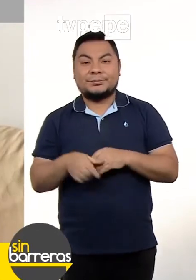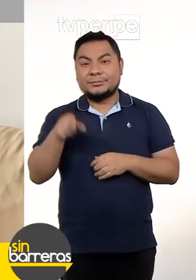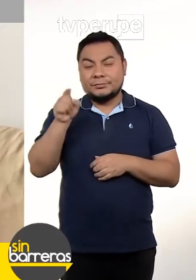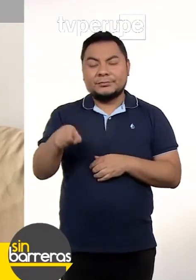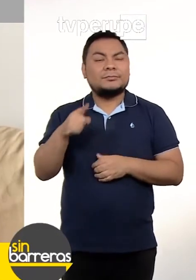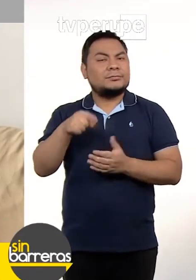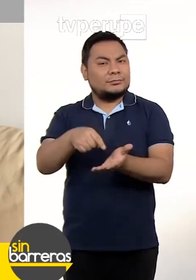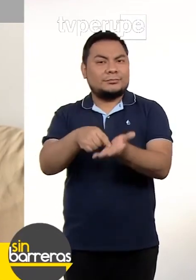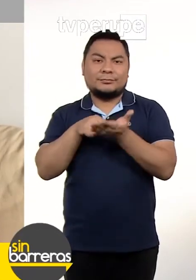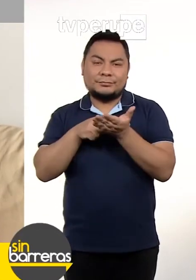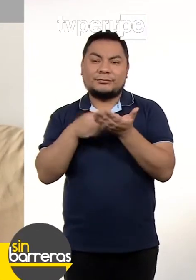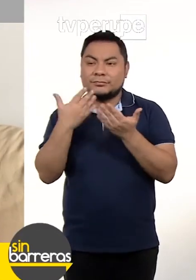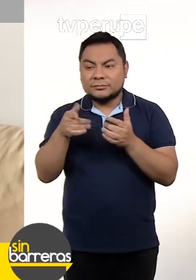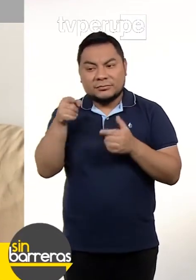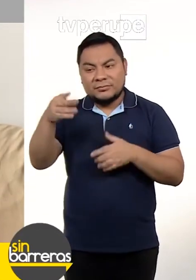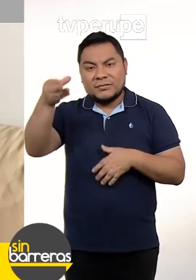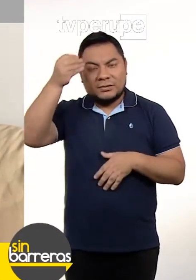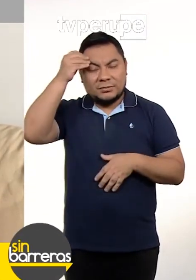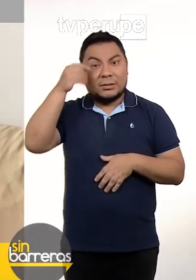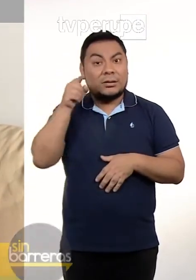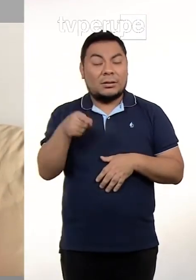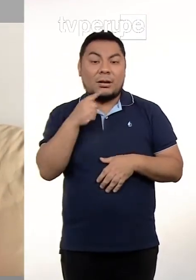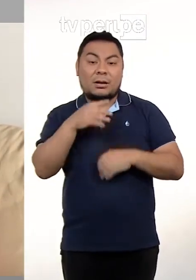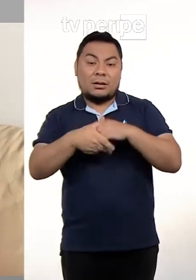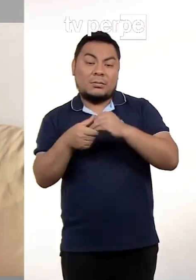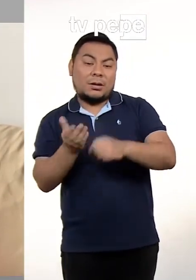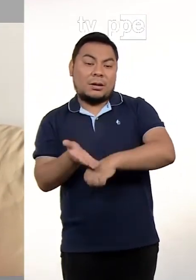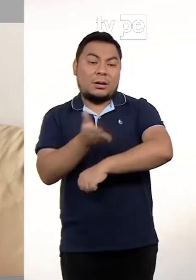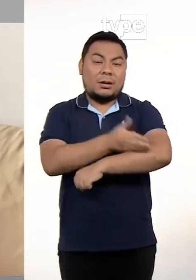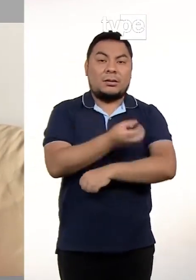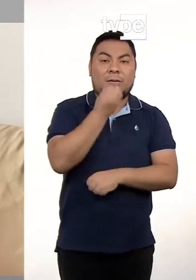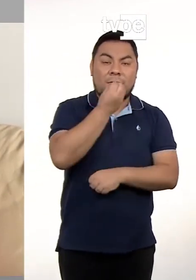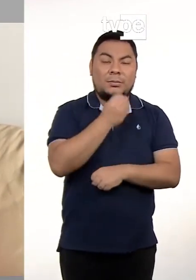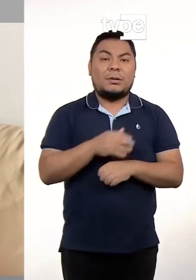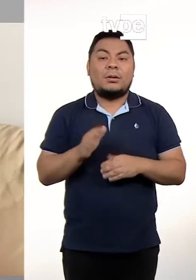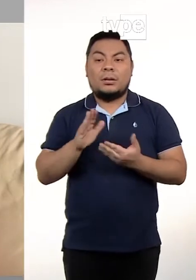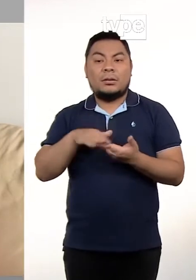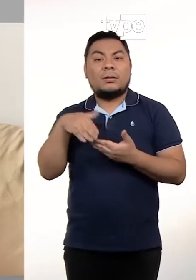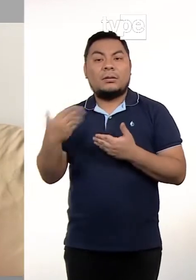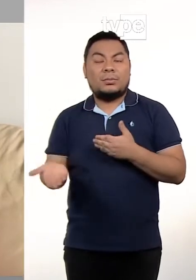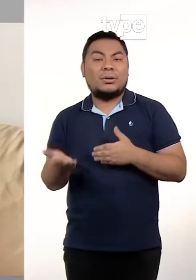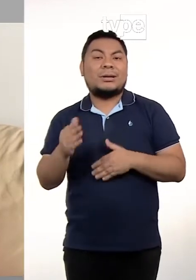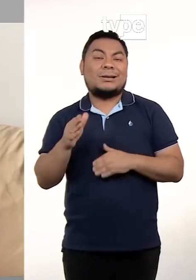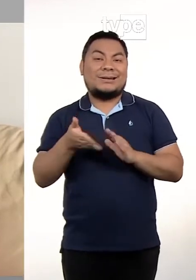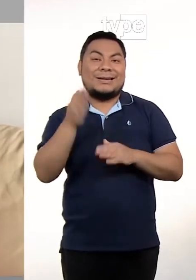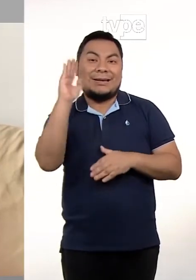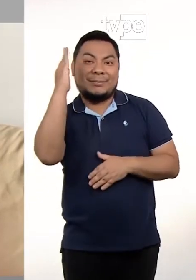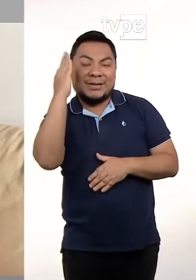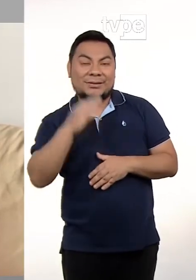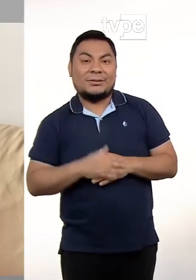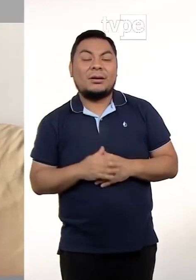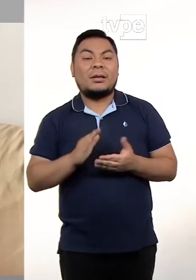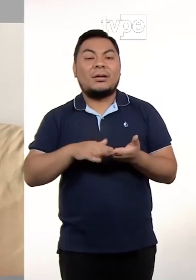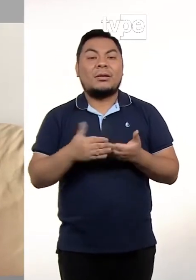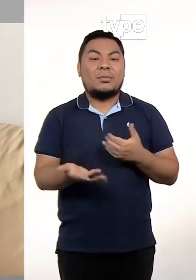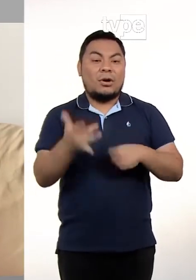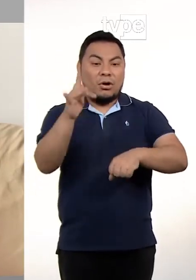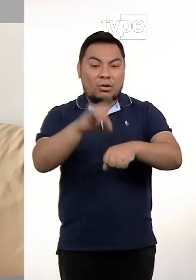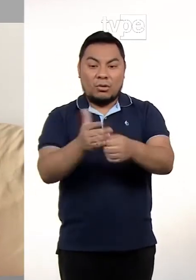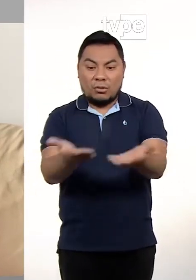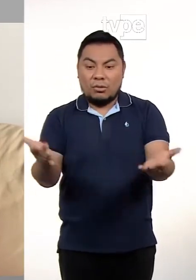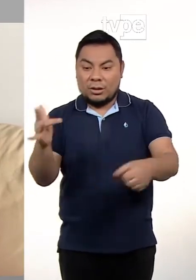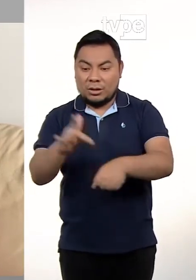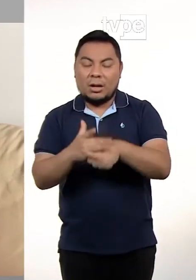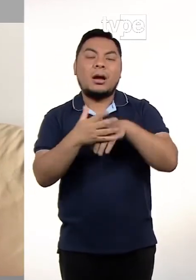manos. Que se laven las manos antes de comer, después de ir al baño, después de